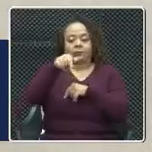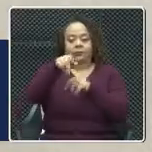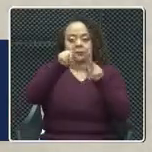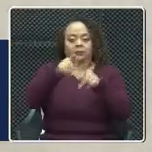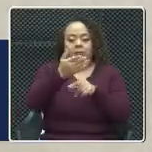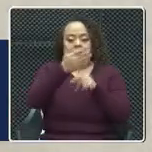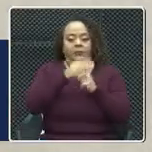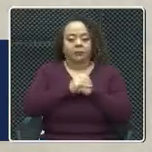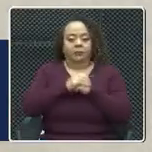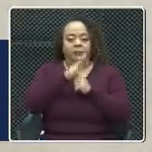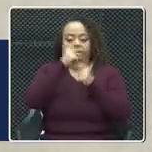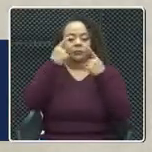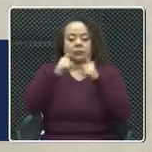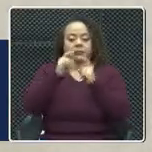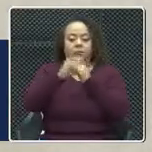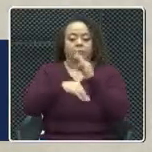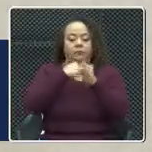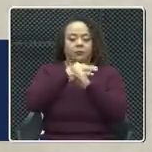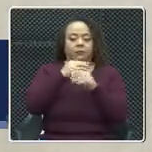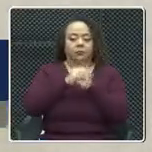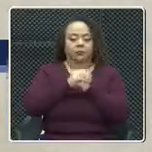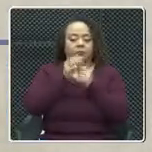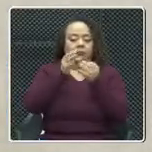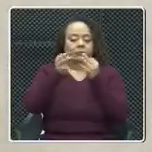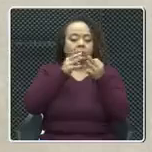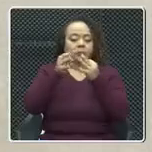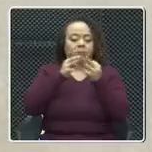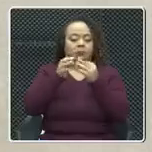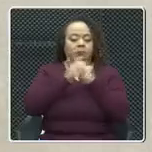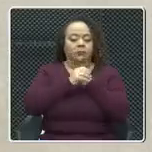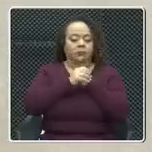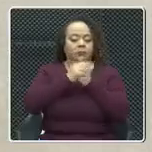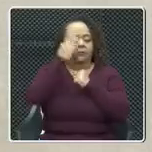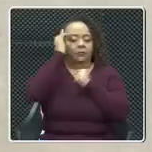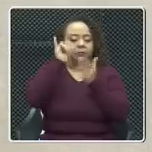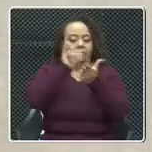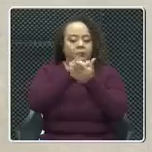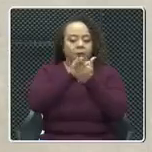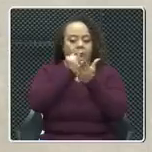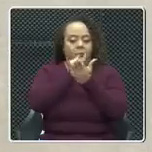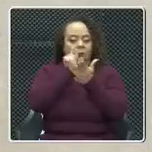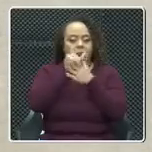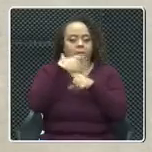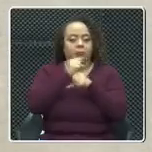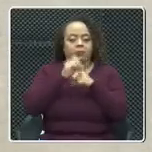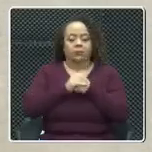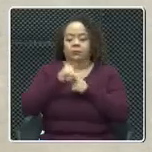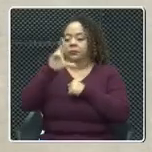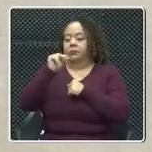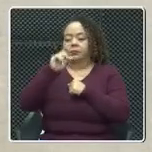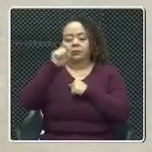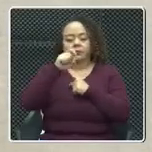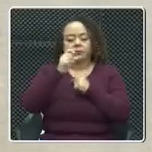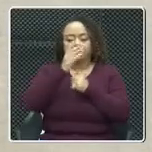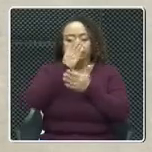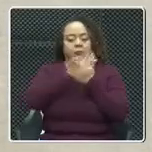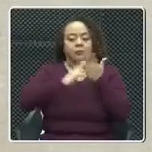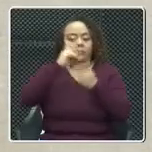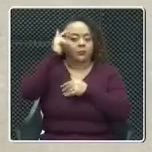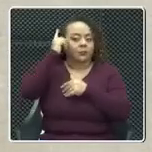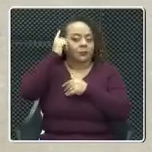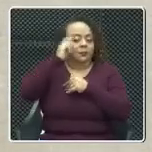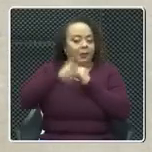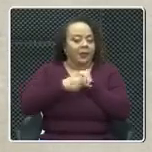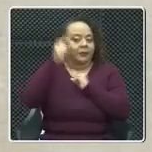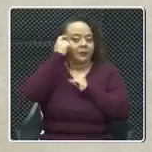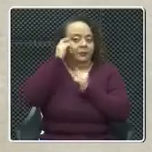así? Y se dan ese tipo de descripciones, ¿verdad? De esa investigación que se hizo. O sea, no necesitamos, porque a veces se piensa que